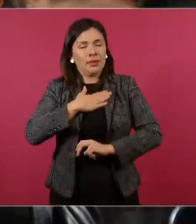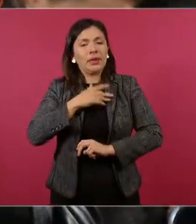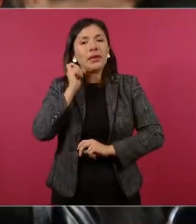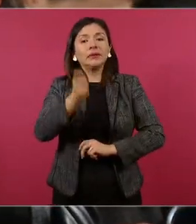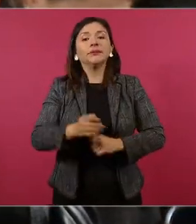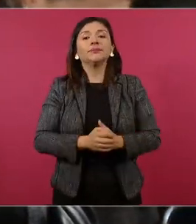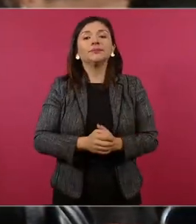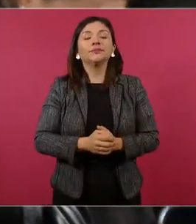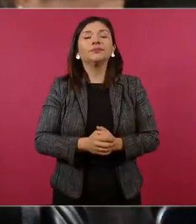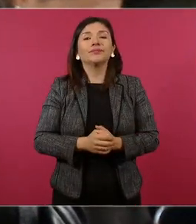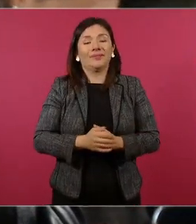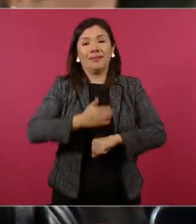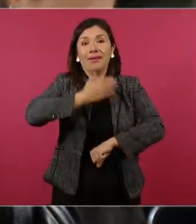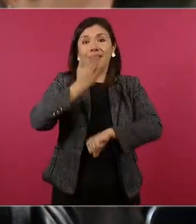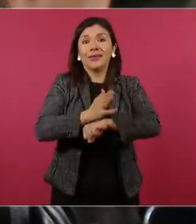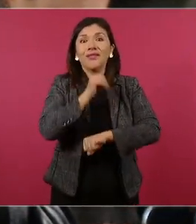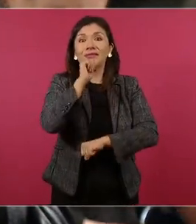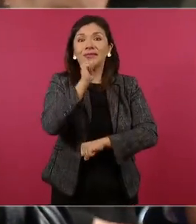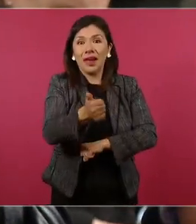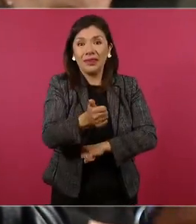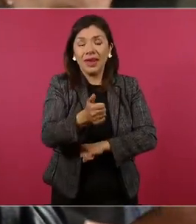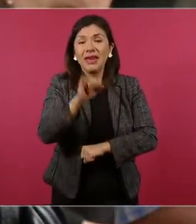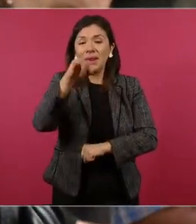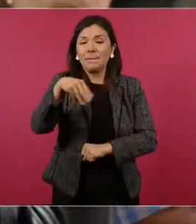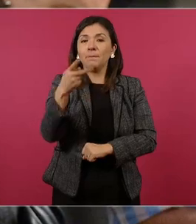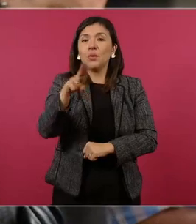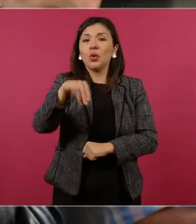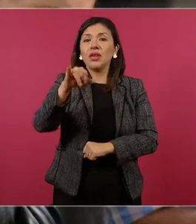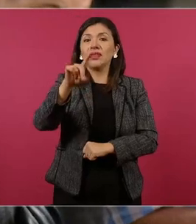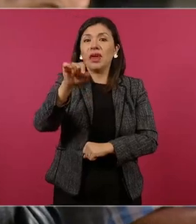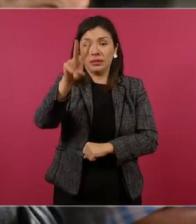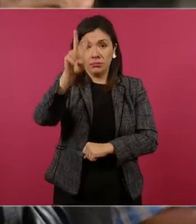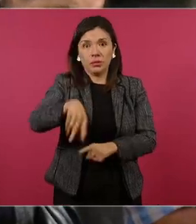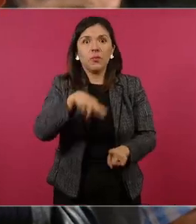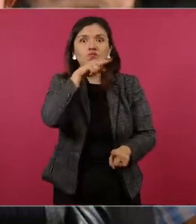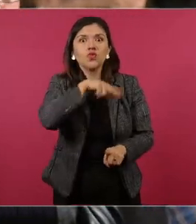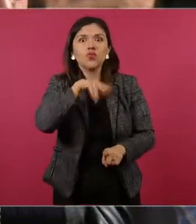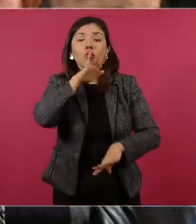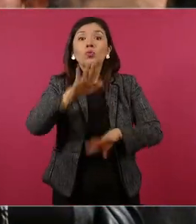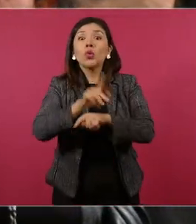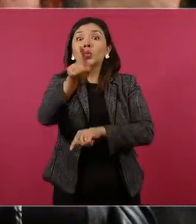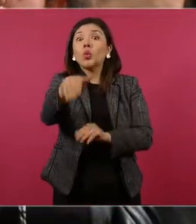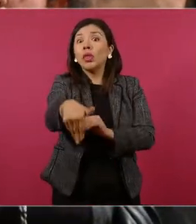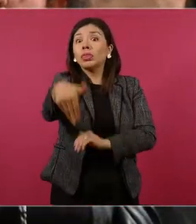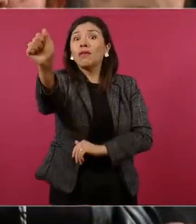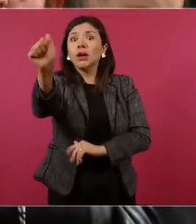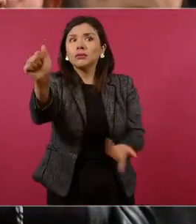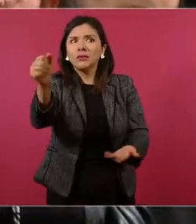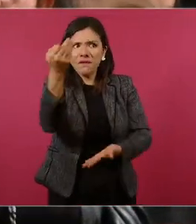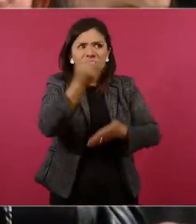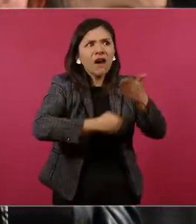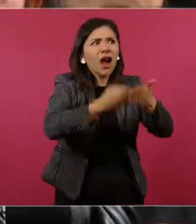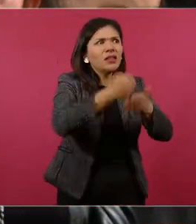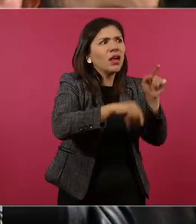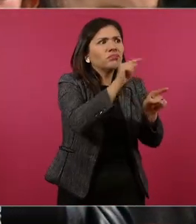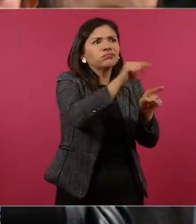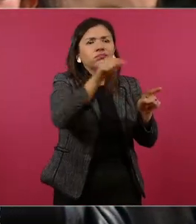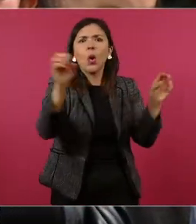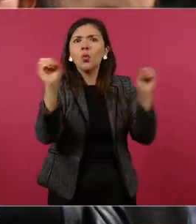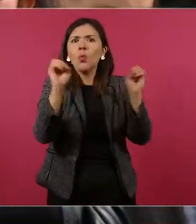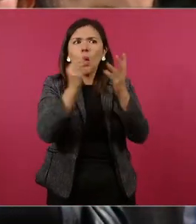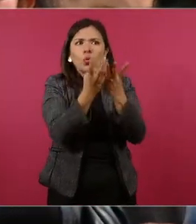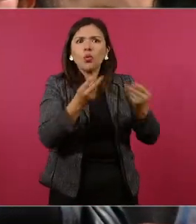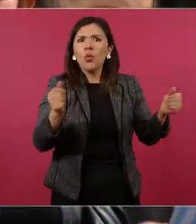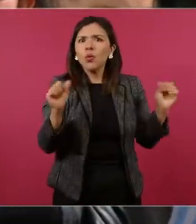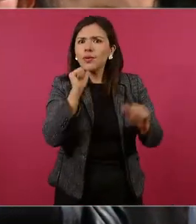que es la impunidad y que si es muy preocupante porque usted ya se va y hay casos que no están resueltos eh